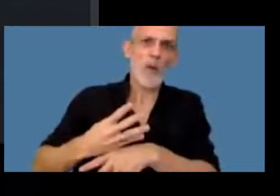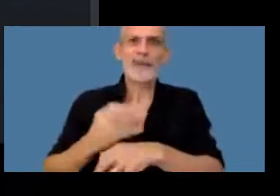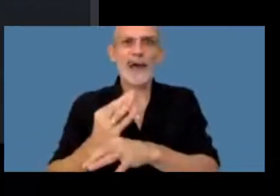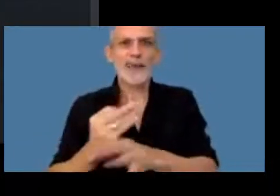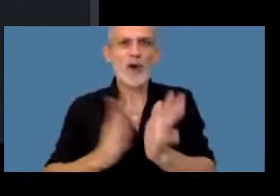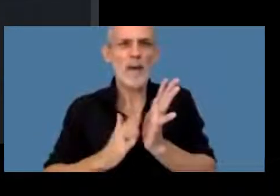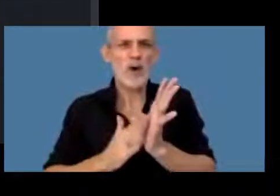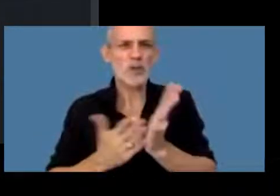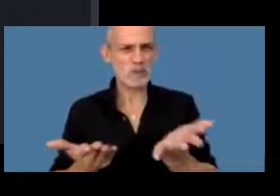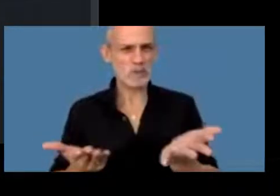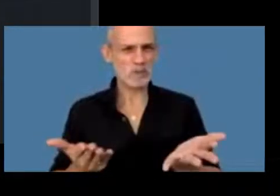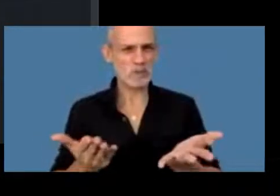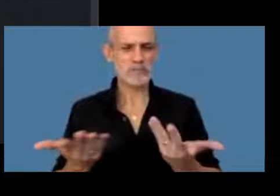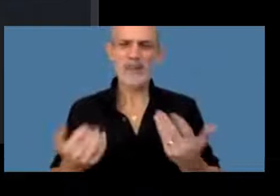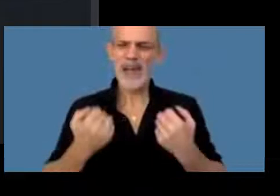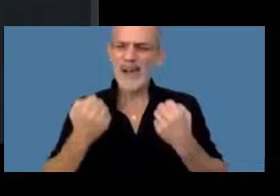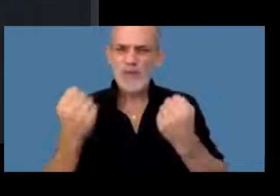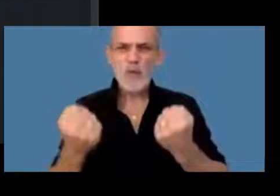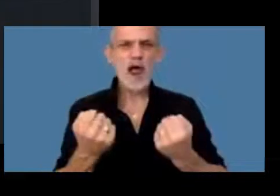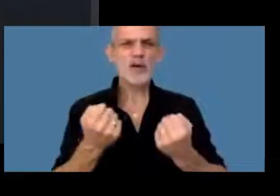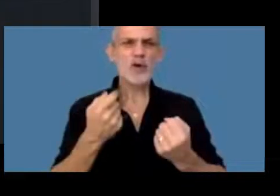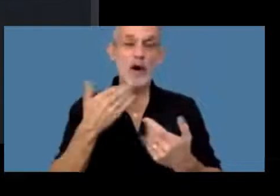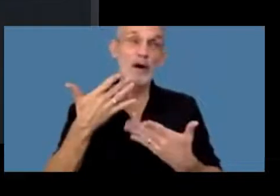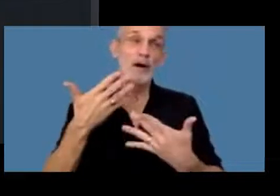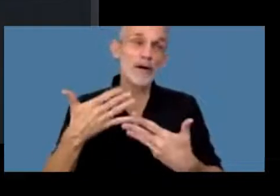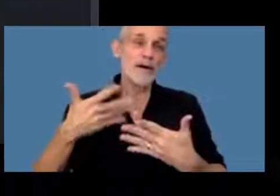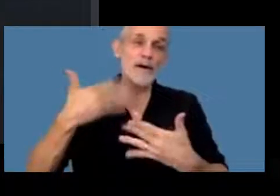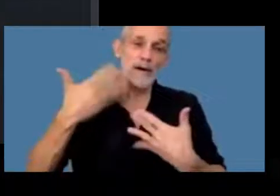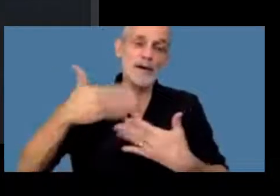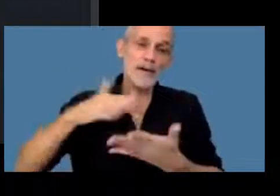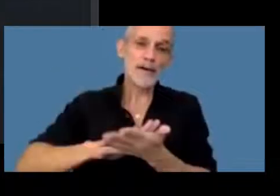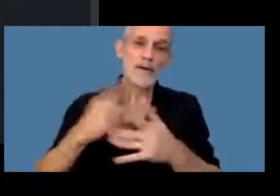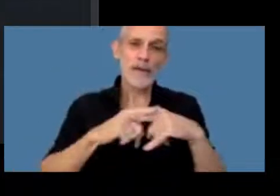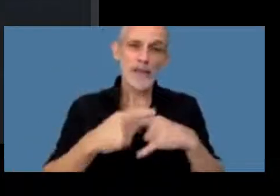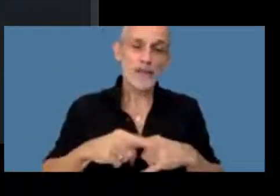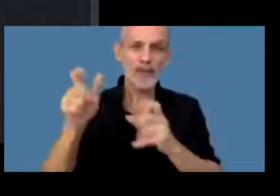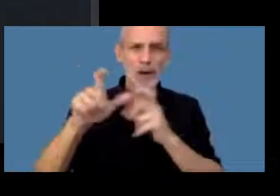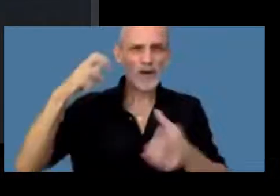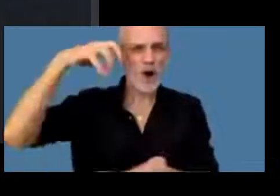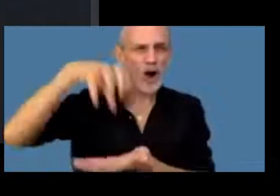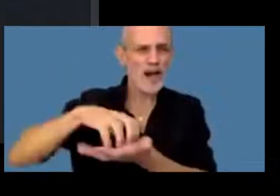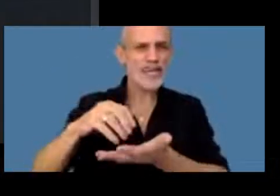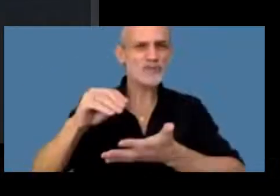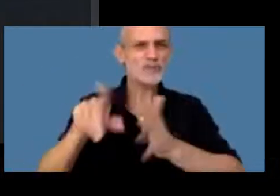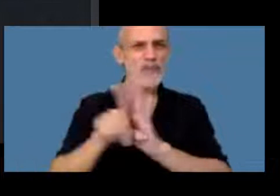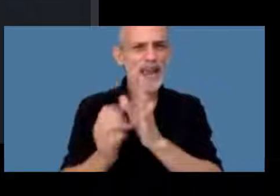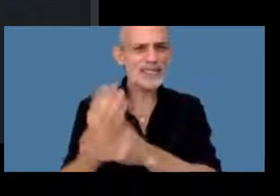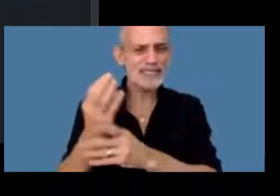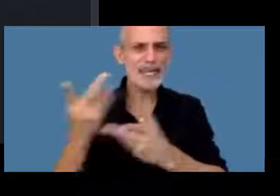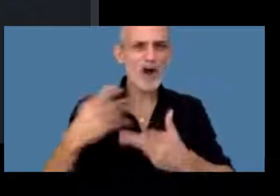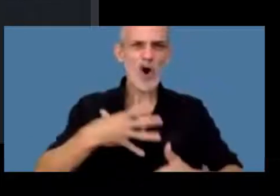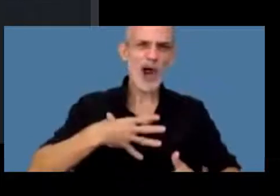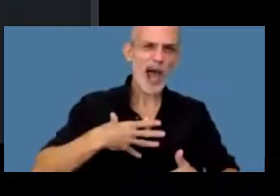Tanto esfuerzo de la gente que tiene que legislar, tanto esfuerzo de la gente que tiene que dar clases, tanto esfuerzo